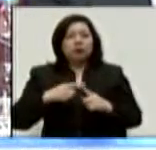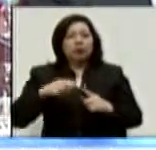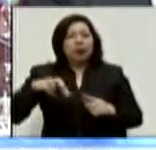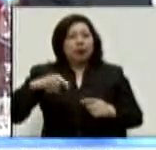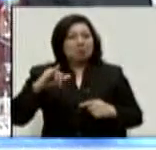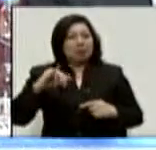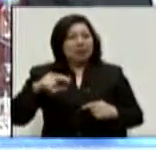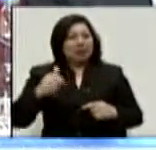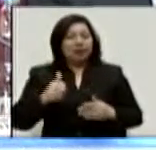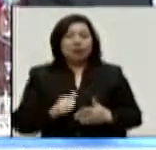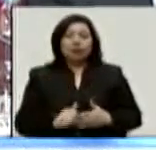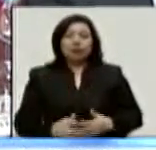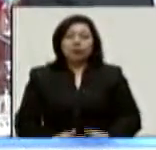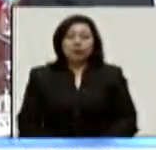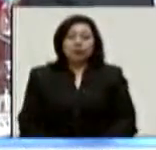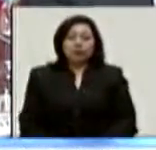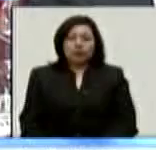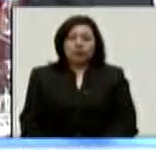congresista.